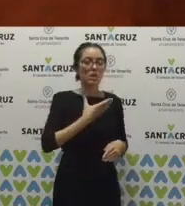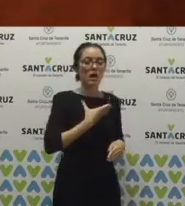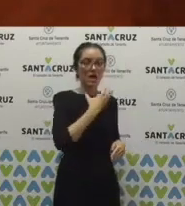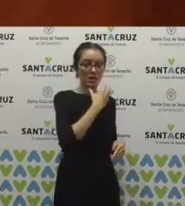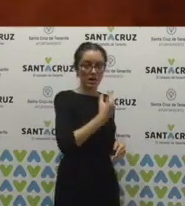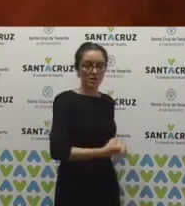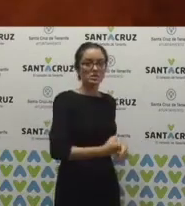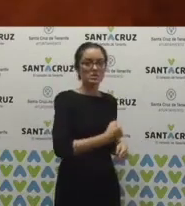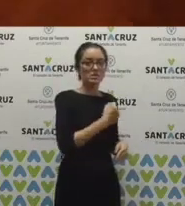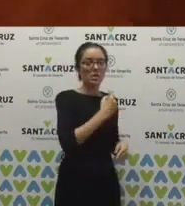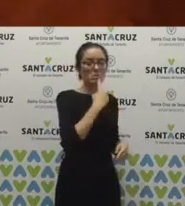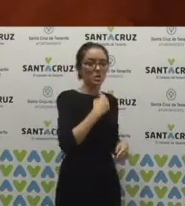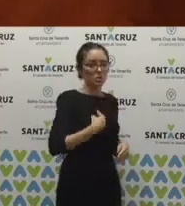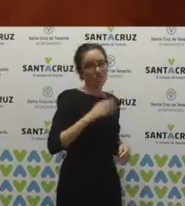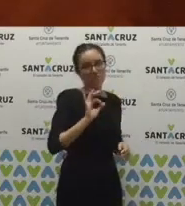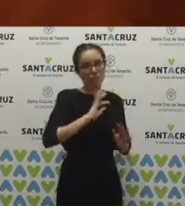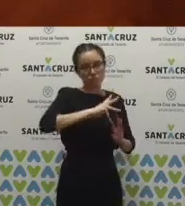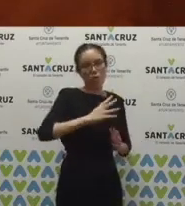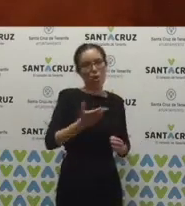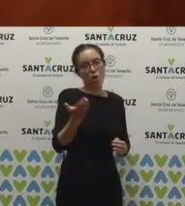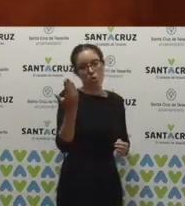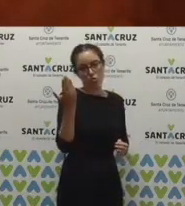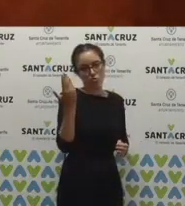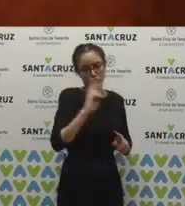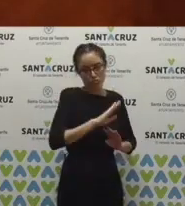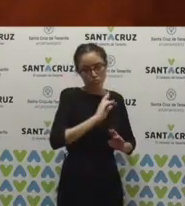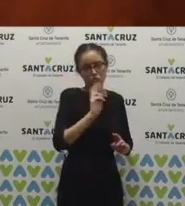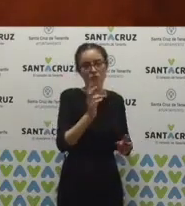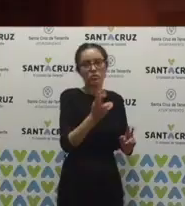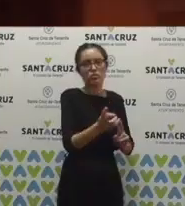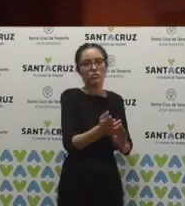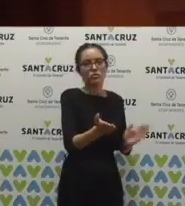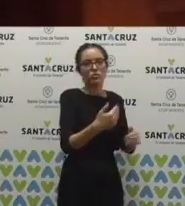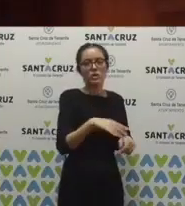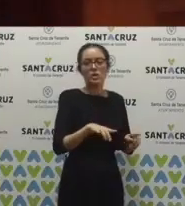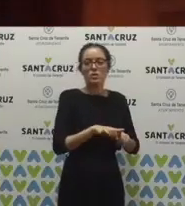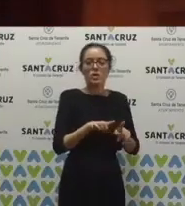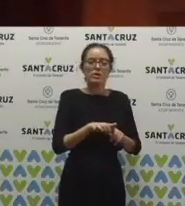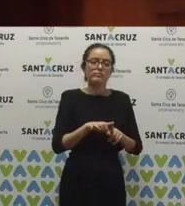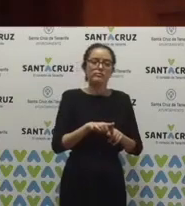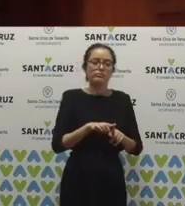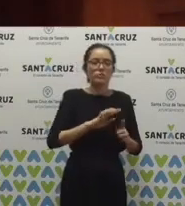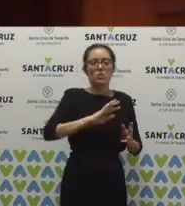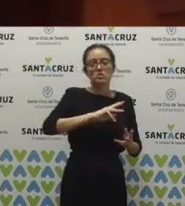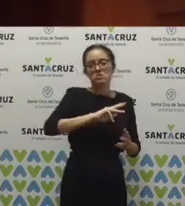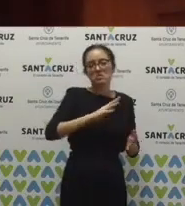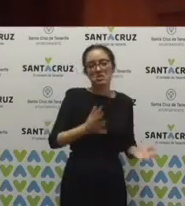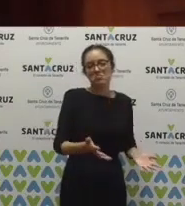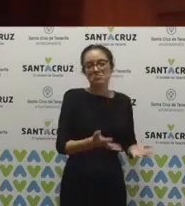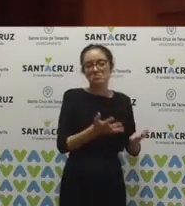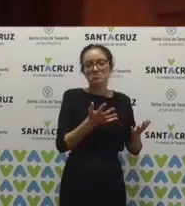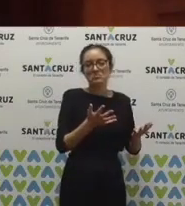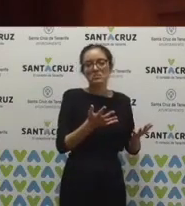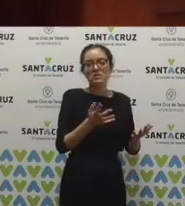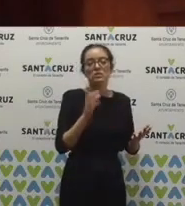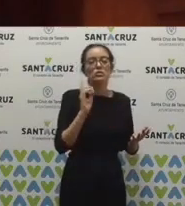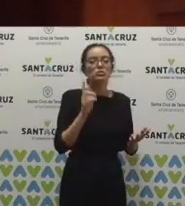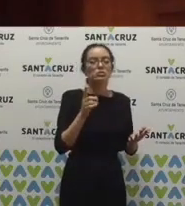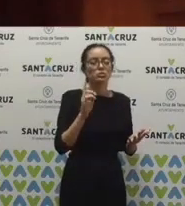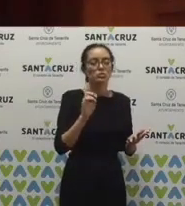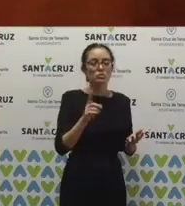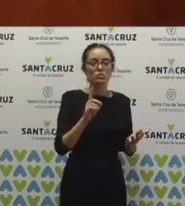otra información en ese momento que era una noticia residual y que pertenecía había salido únicamente publicada